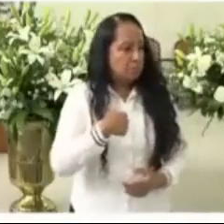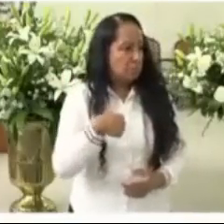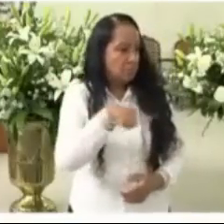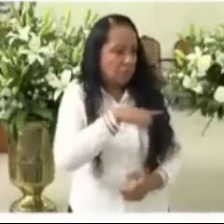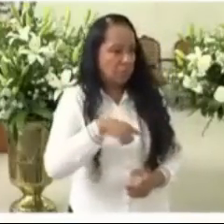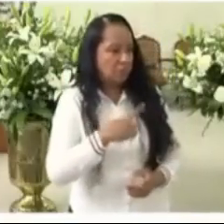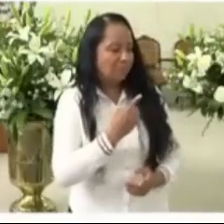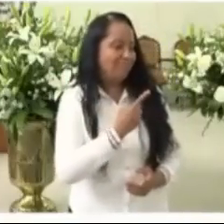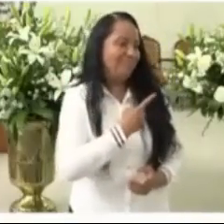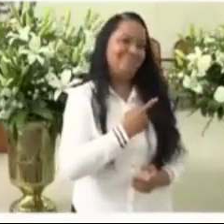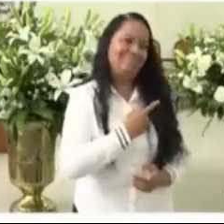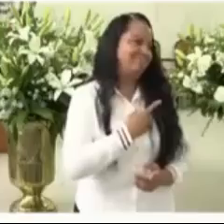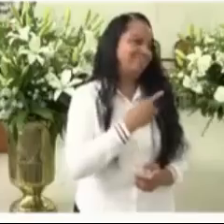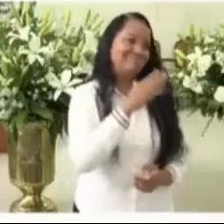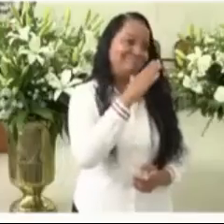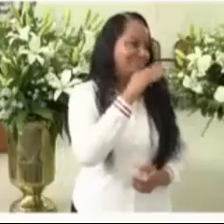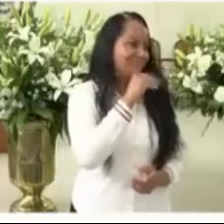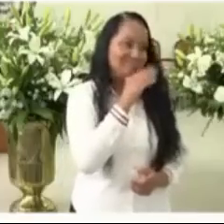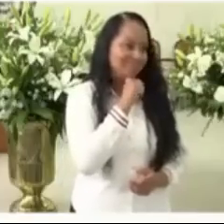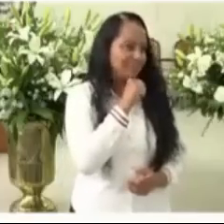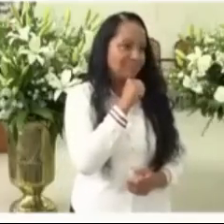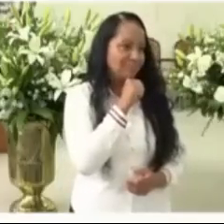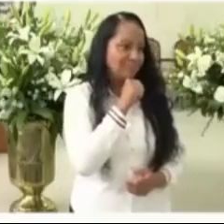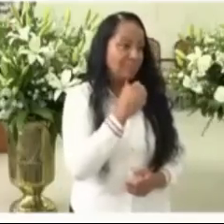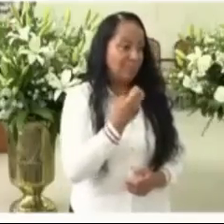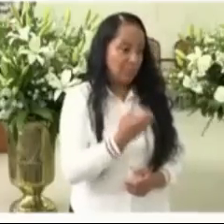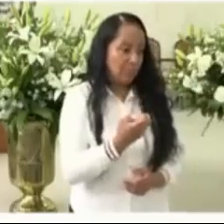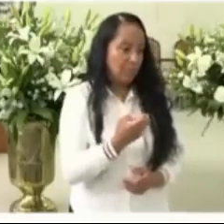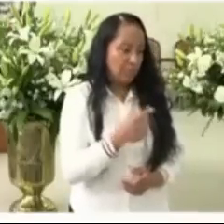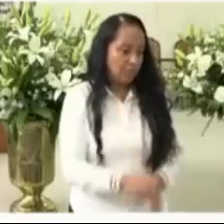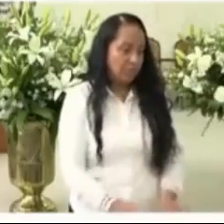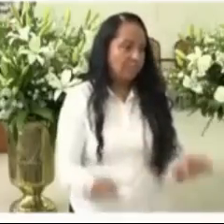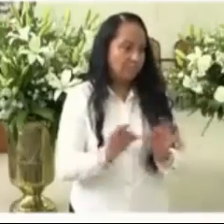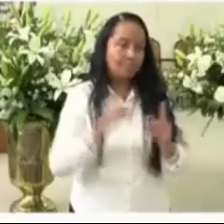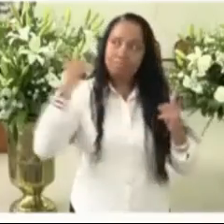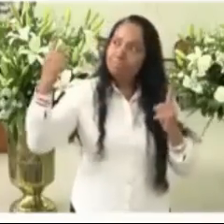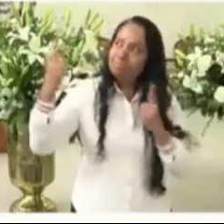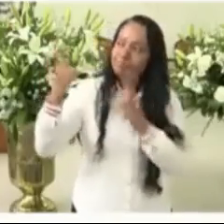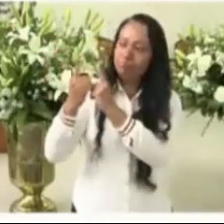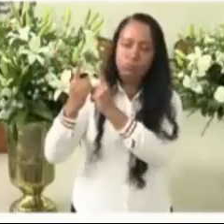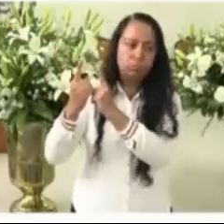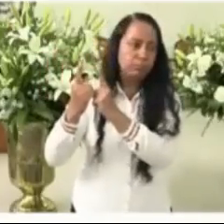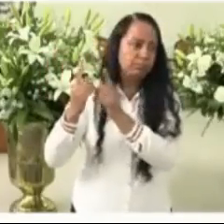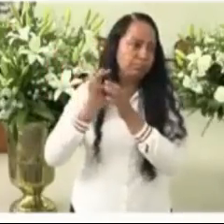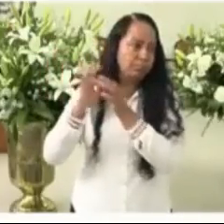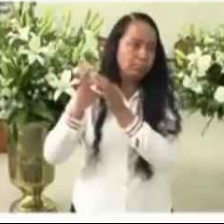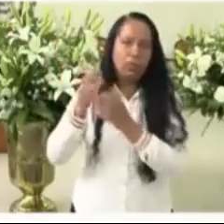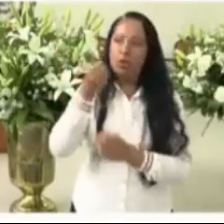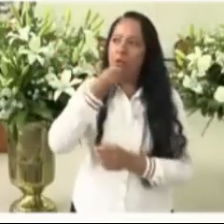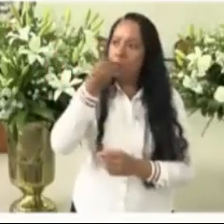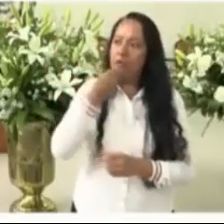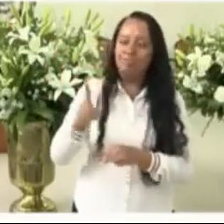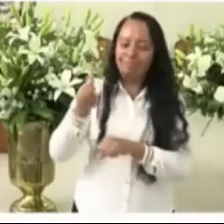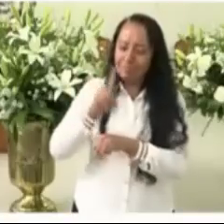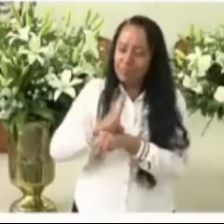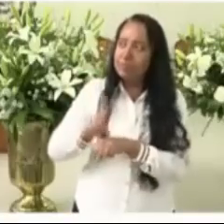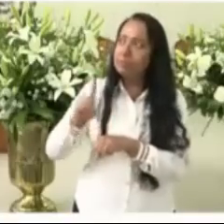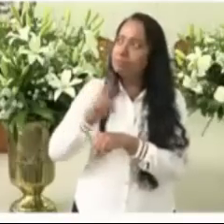que hacer. Porque nosotros por nosotros mismos muchas veces no sabemos qué hacer, pero